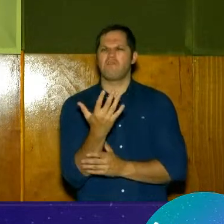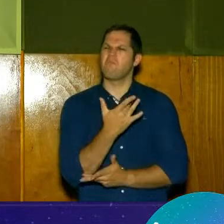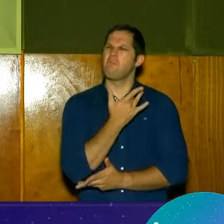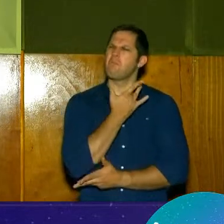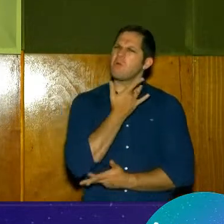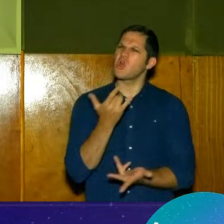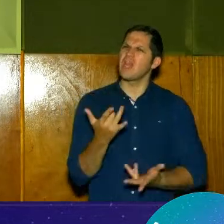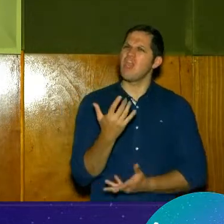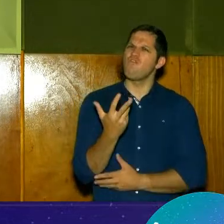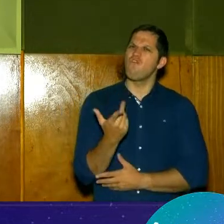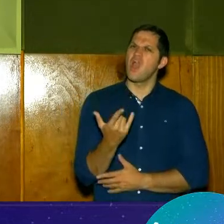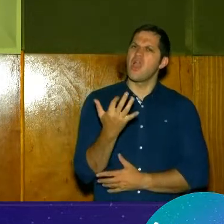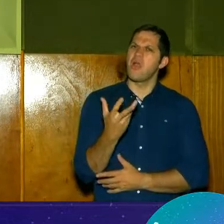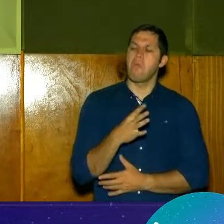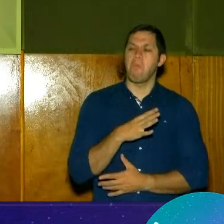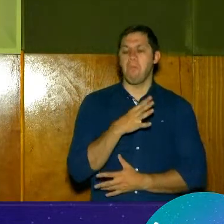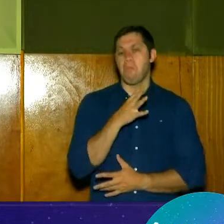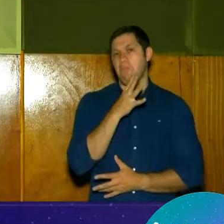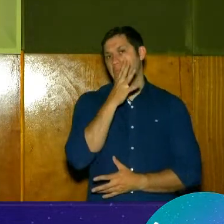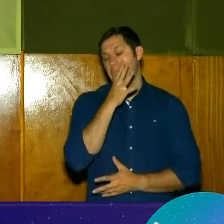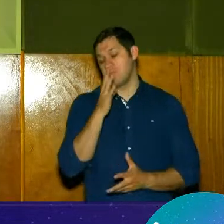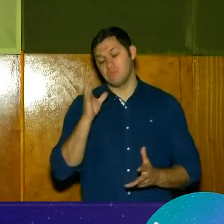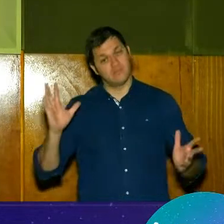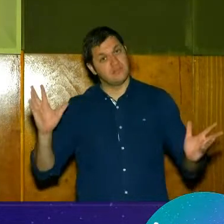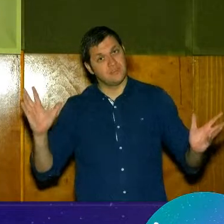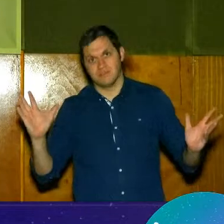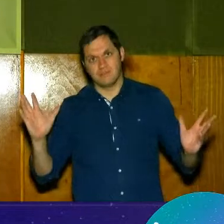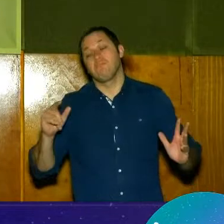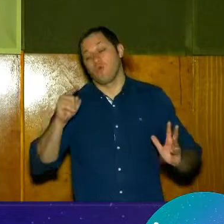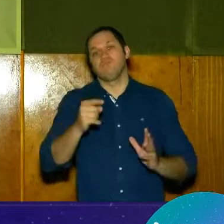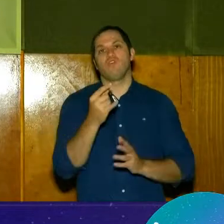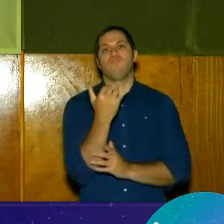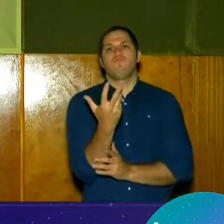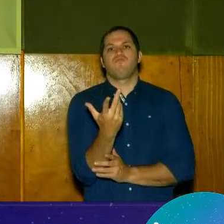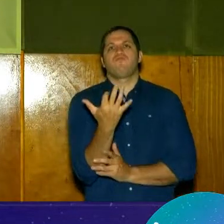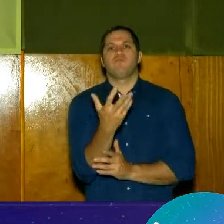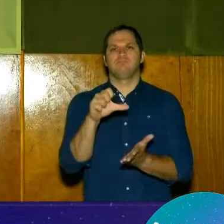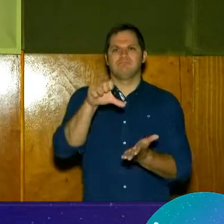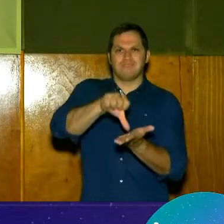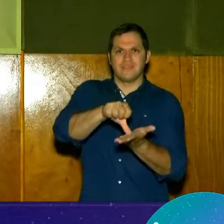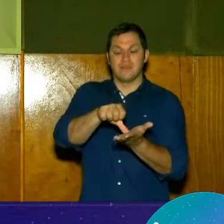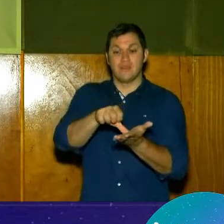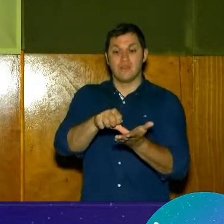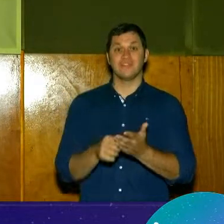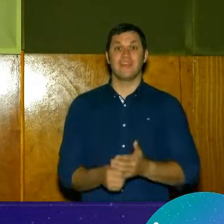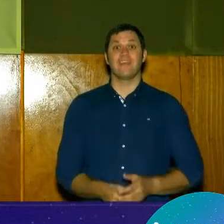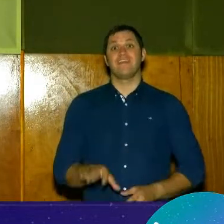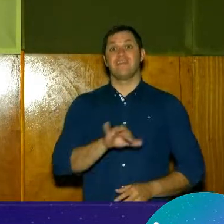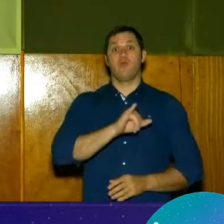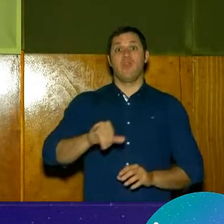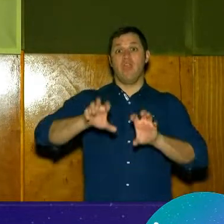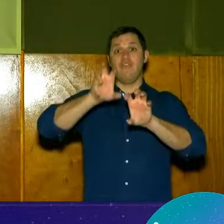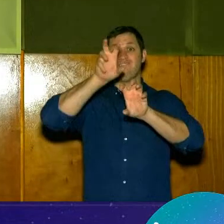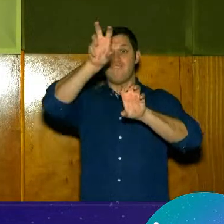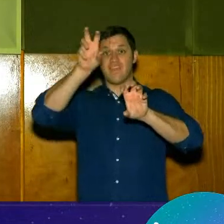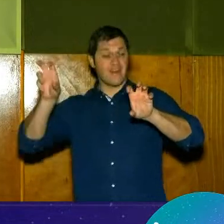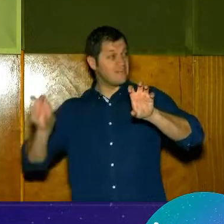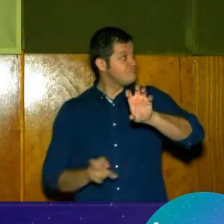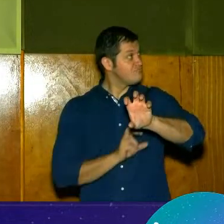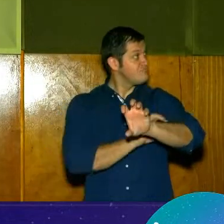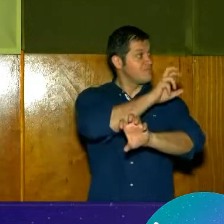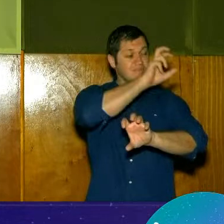medio de estas esferas había un fuego central porque un fuego si soy super sincera no lo sé pero había un fuego central